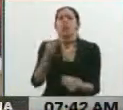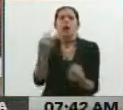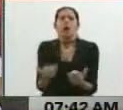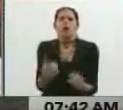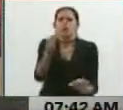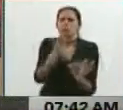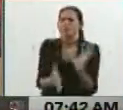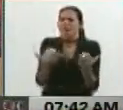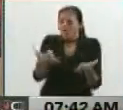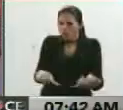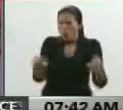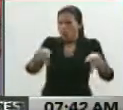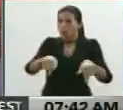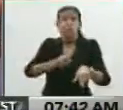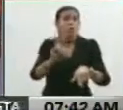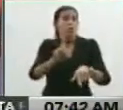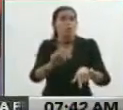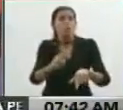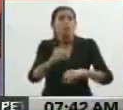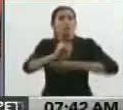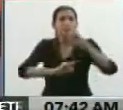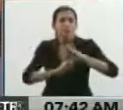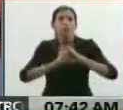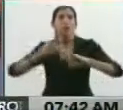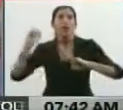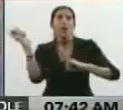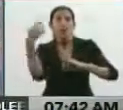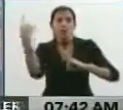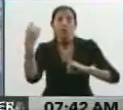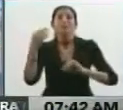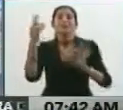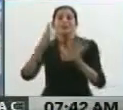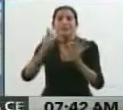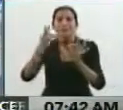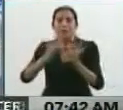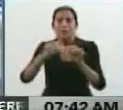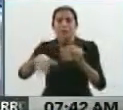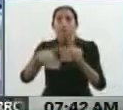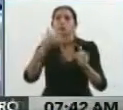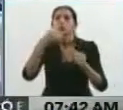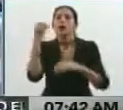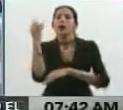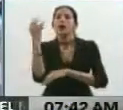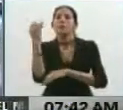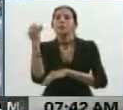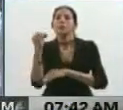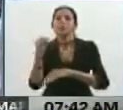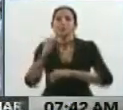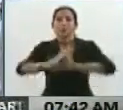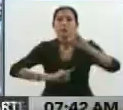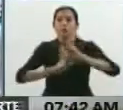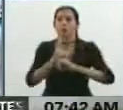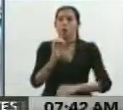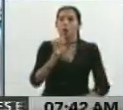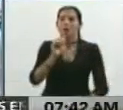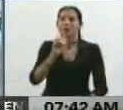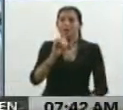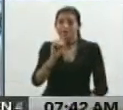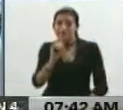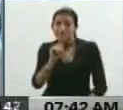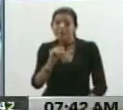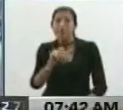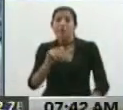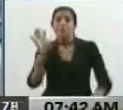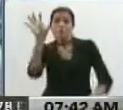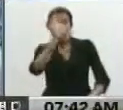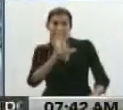esté en los escenarios internacionales ahorita en el mes de septiembre viene la asamblea general de la oaci donde participan todos los países que